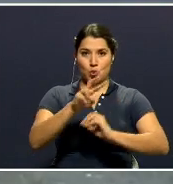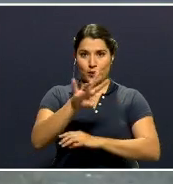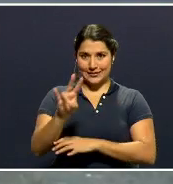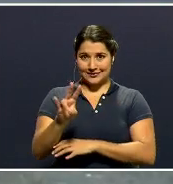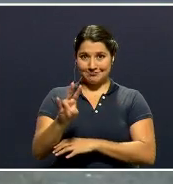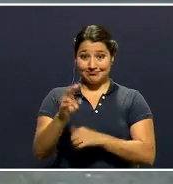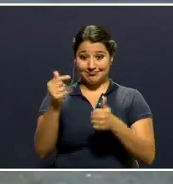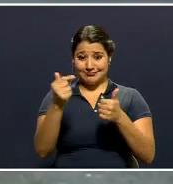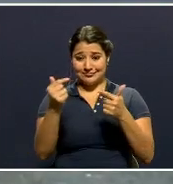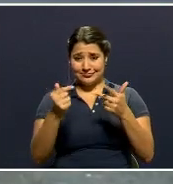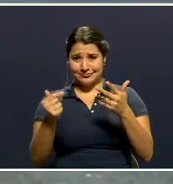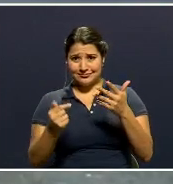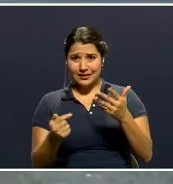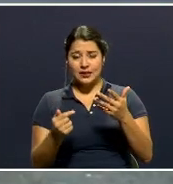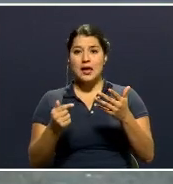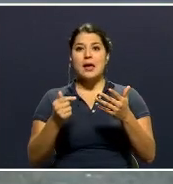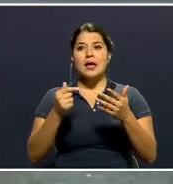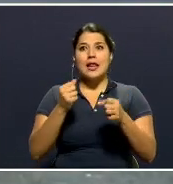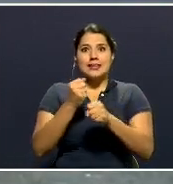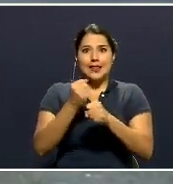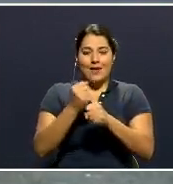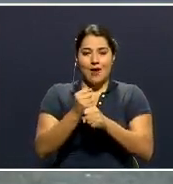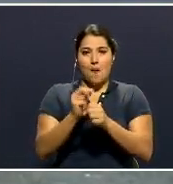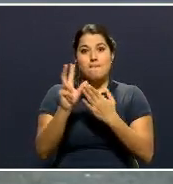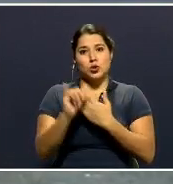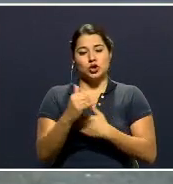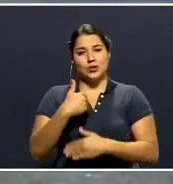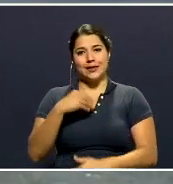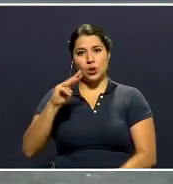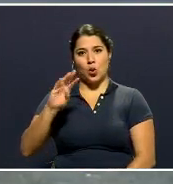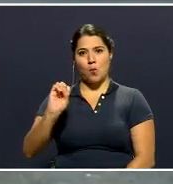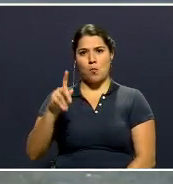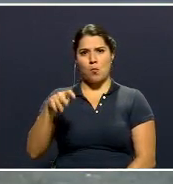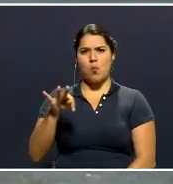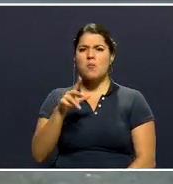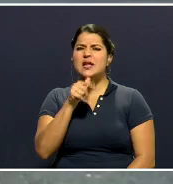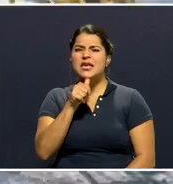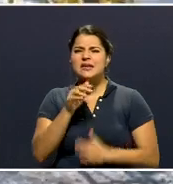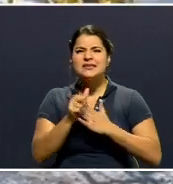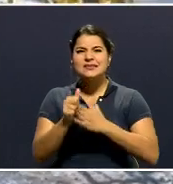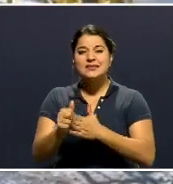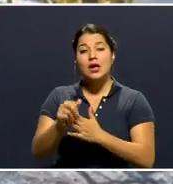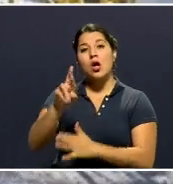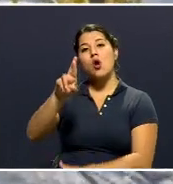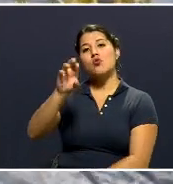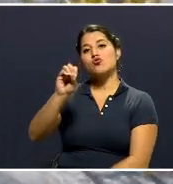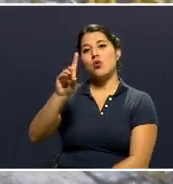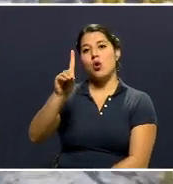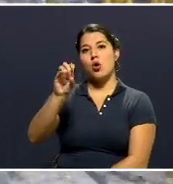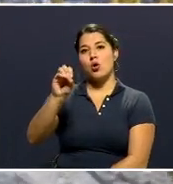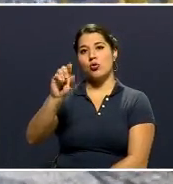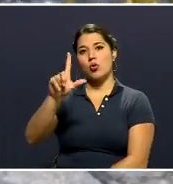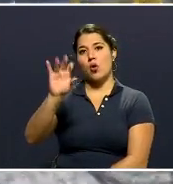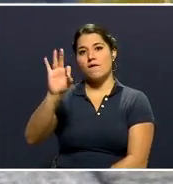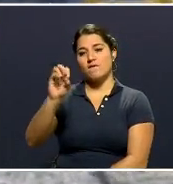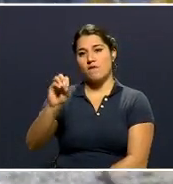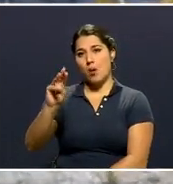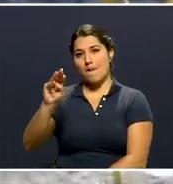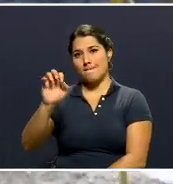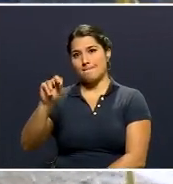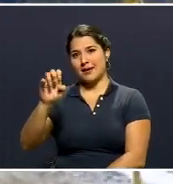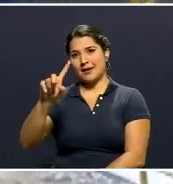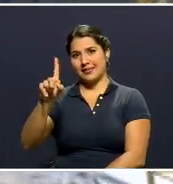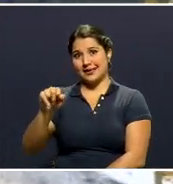obras son parte de la reactivación del MOP, esto bajo la conducción de Rodolfo Méndez Mata, jerarca que este miércoles fue designado